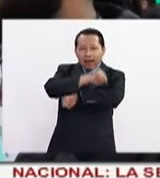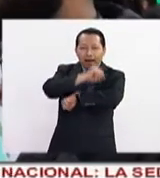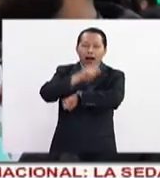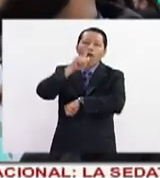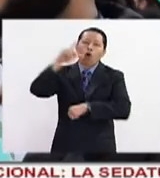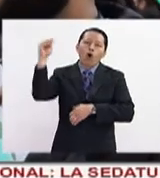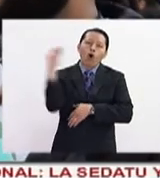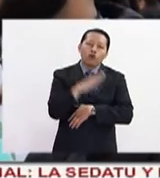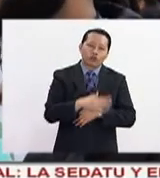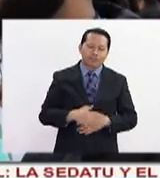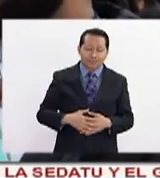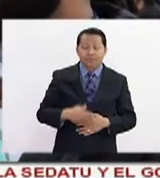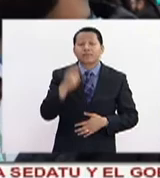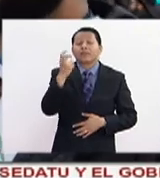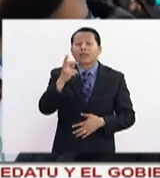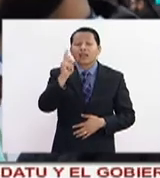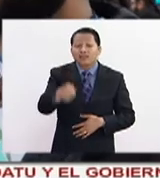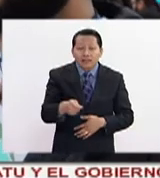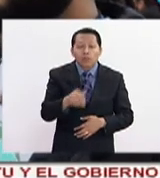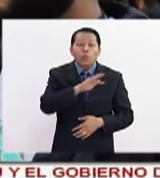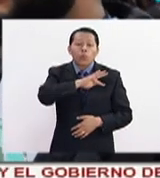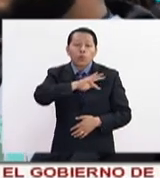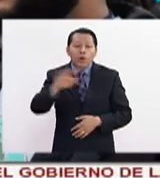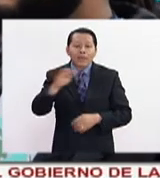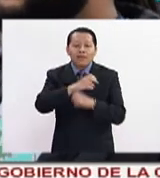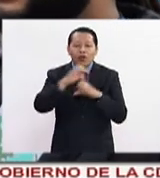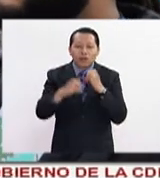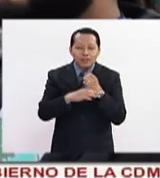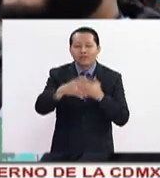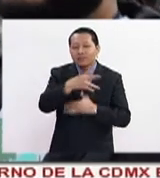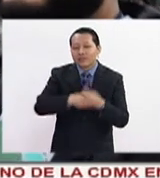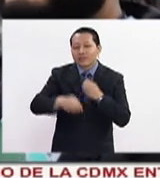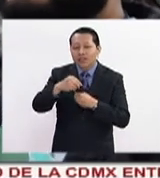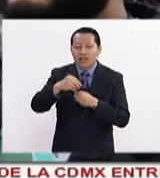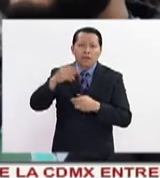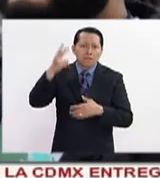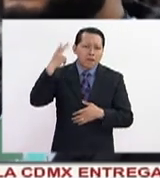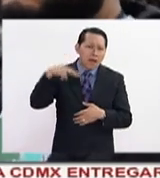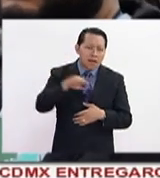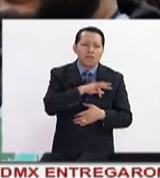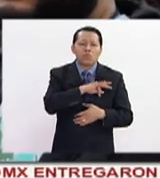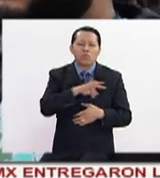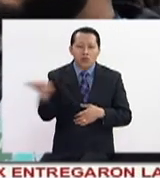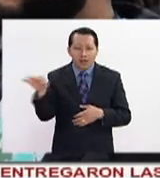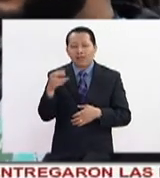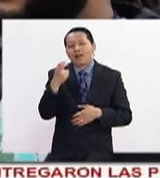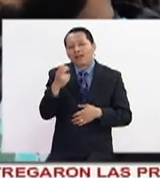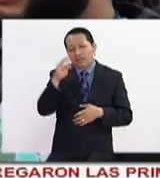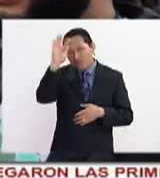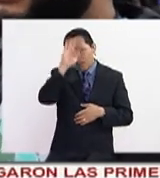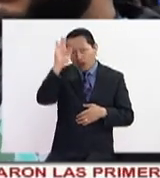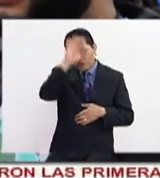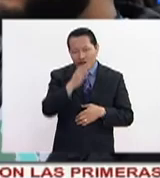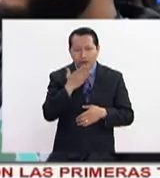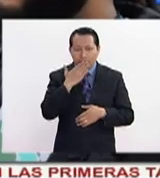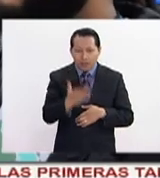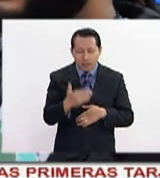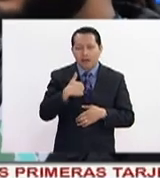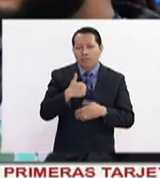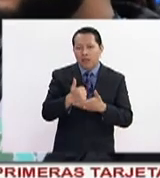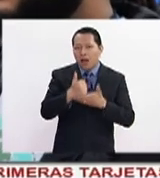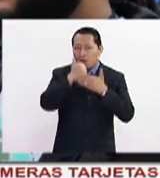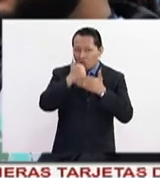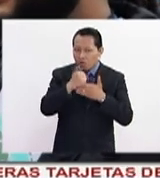Al final se trata de eso, se trata de compartir las cosas. Y mientras vas viajando, puedes hacerlo. Y es una filosofía muy buena que me ha